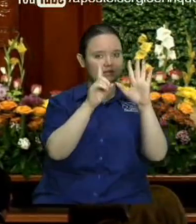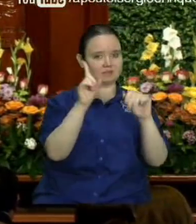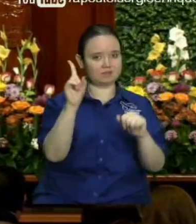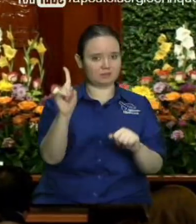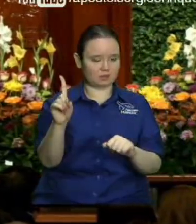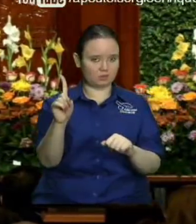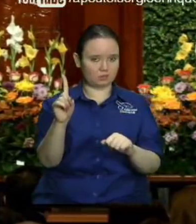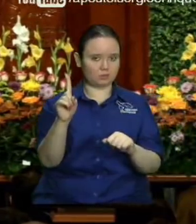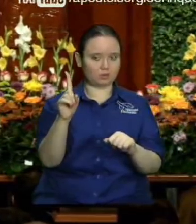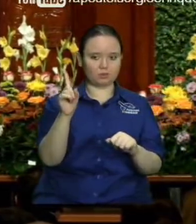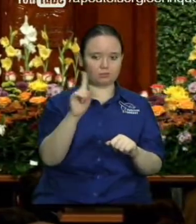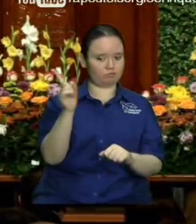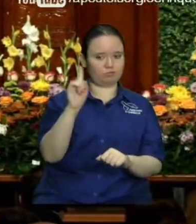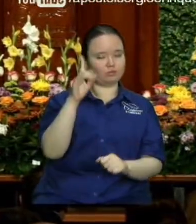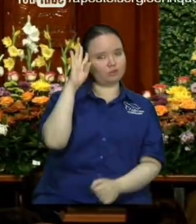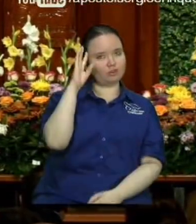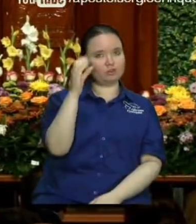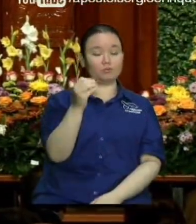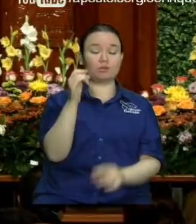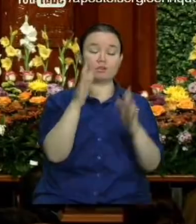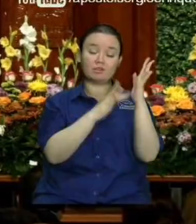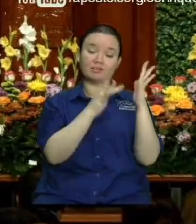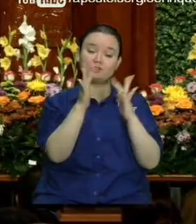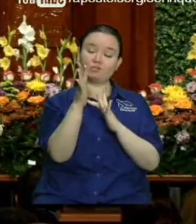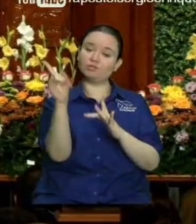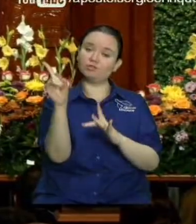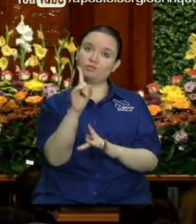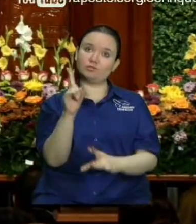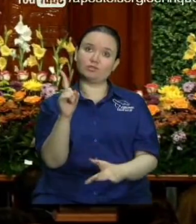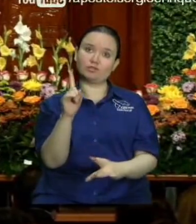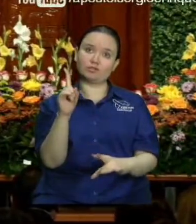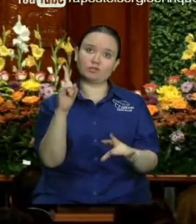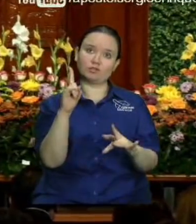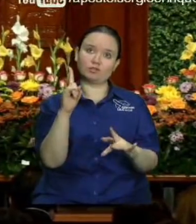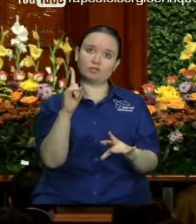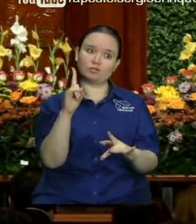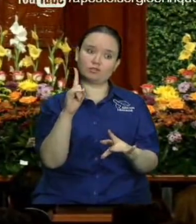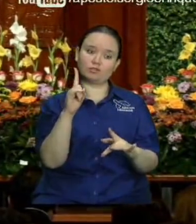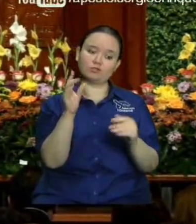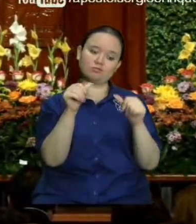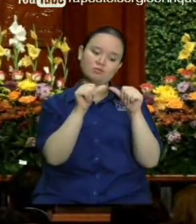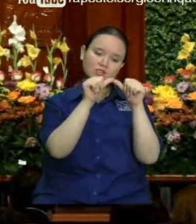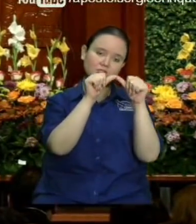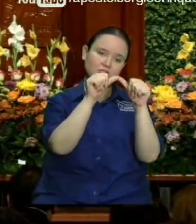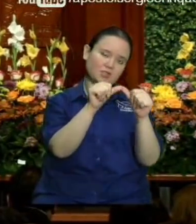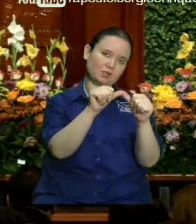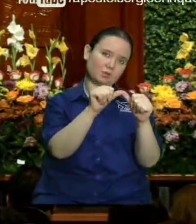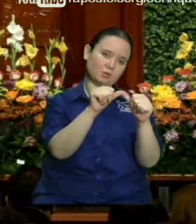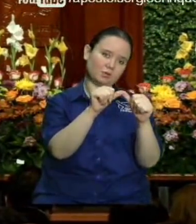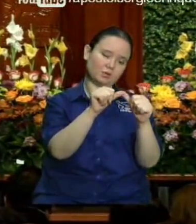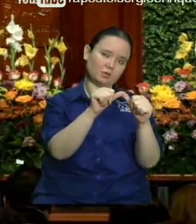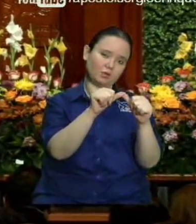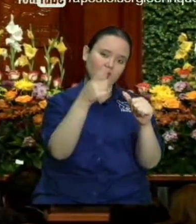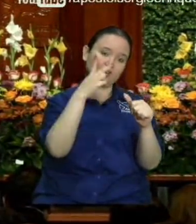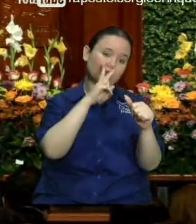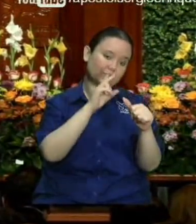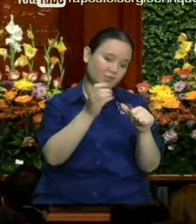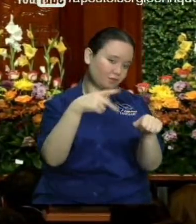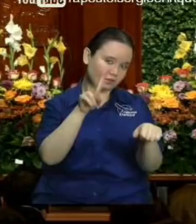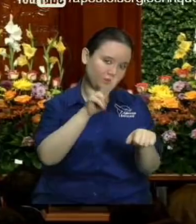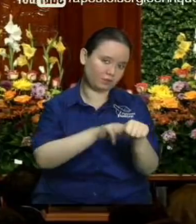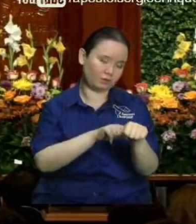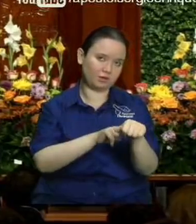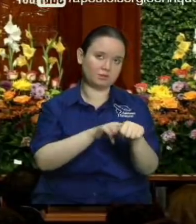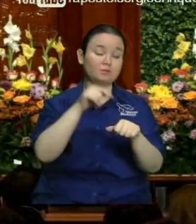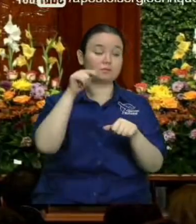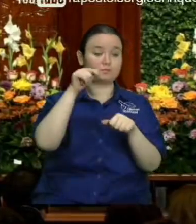Jesús no tuvo hijos literales. No siguió la genealogía, no se casó. Fue el rey